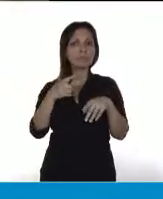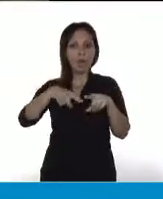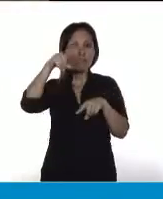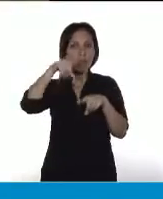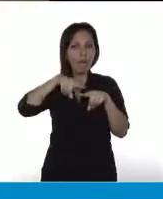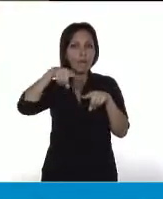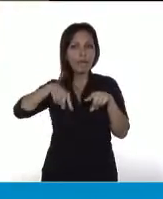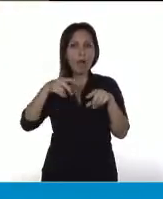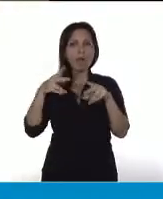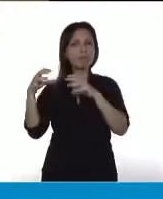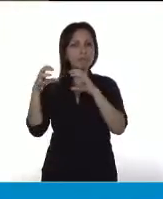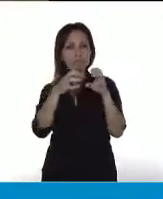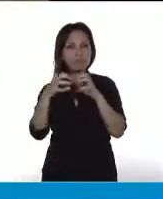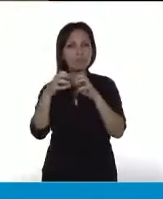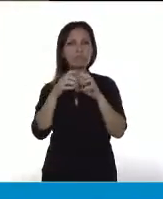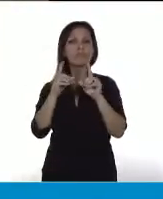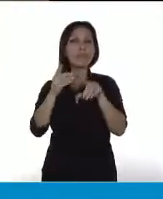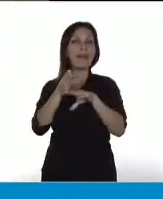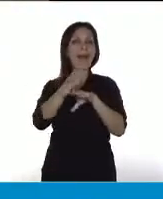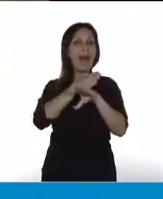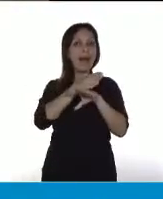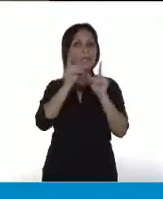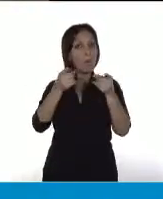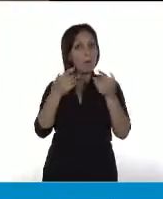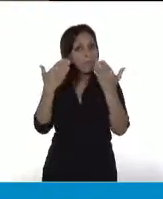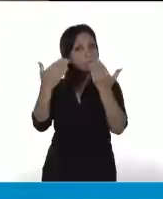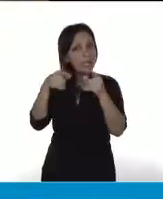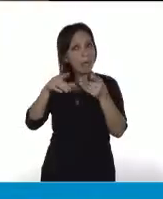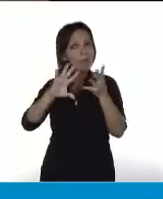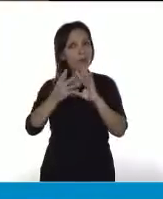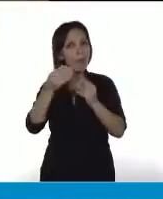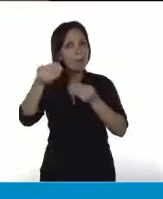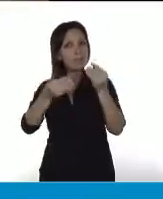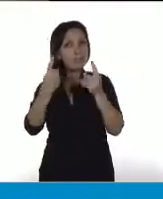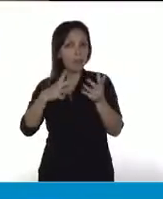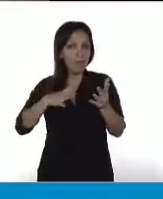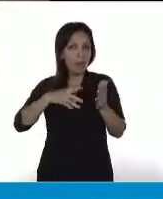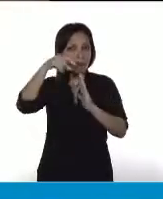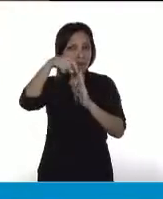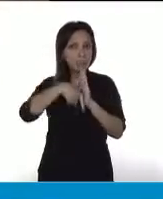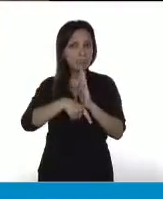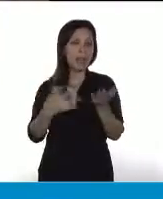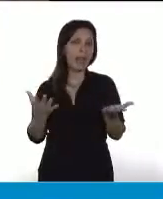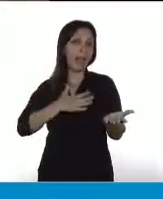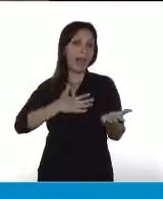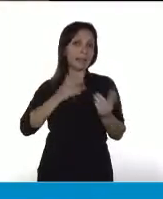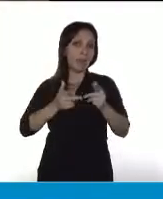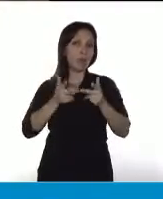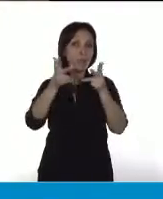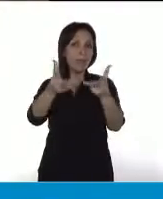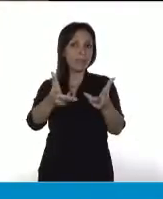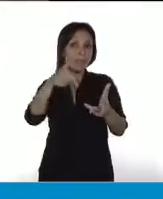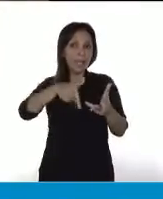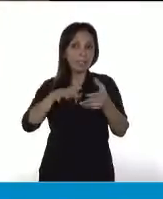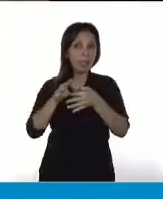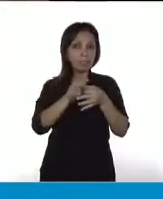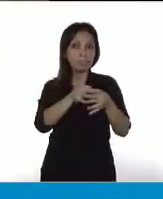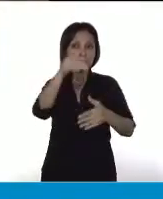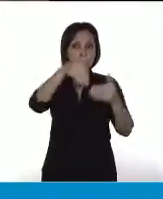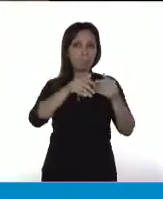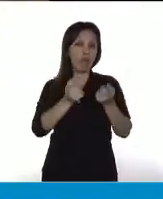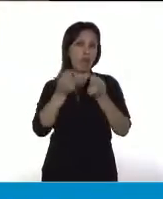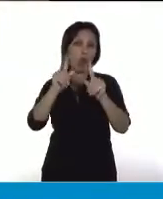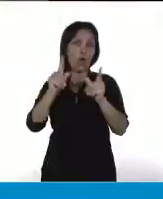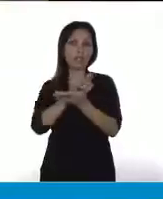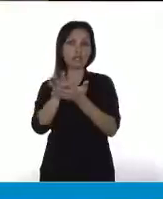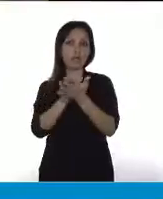de hoy y en días previos. Lo que hay que decir también que lamentablemente esto que se votó no va en función de resolver las necesidades